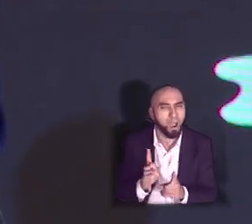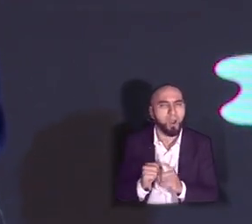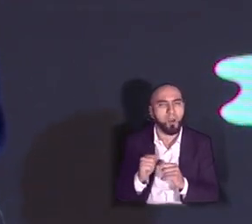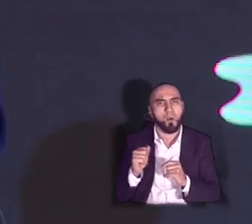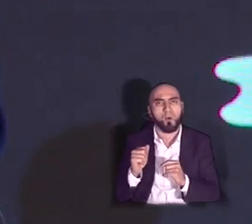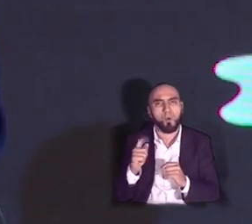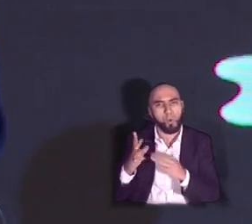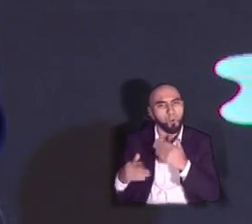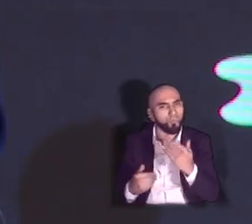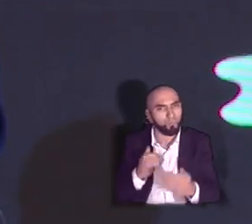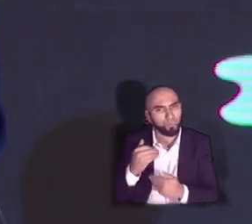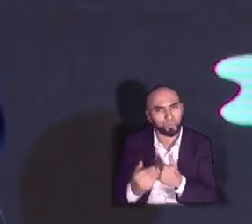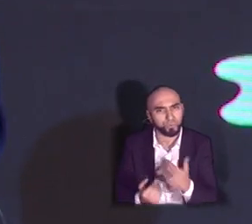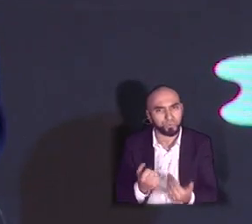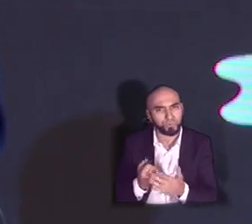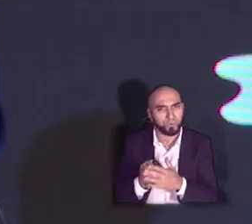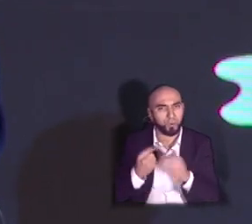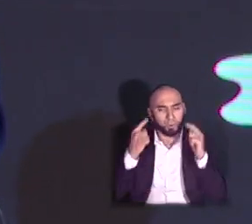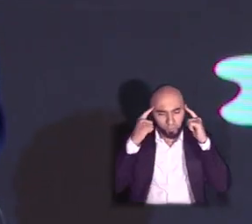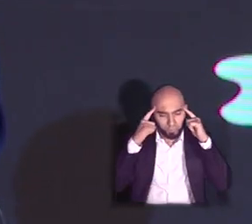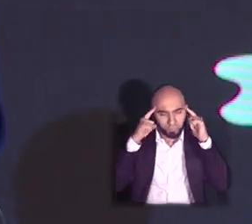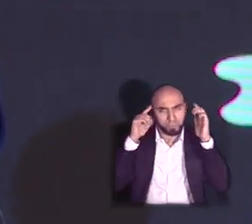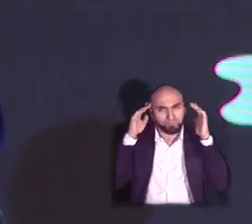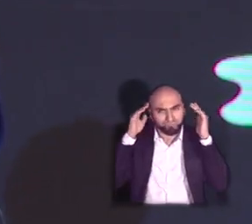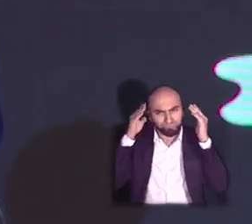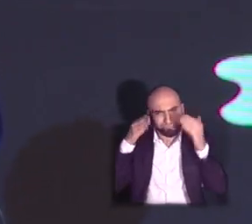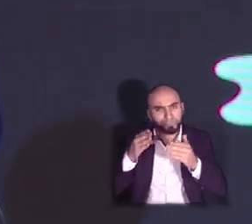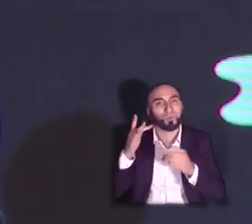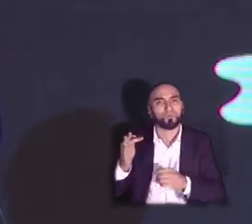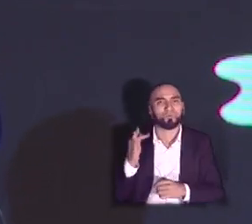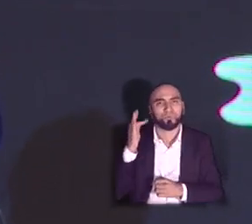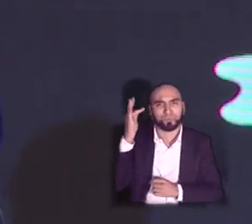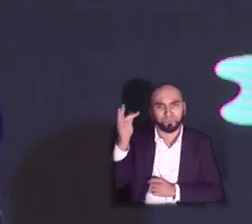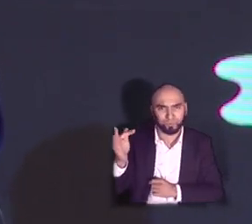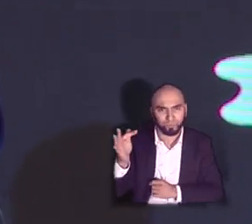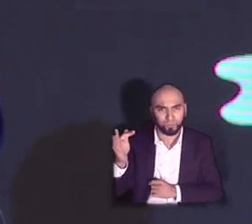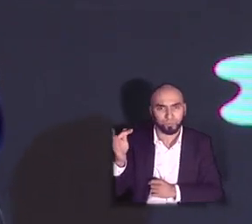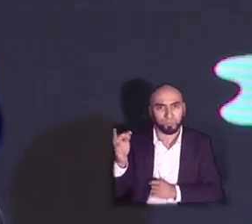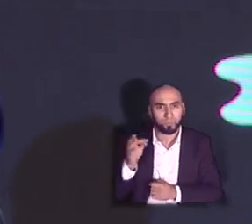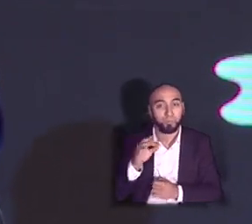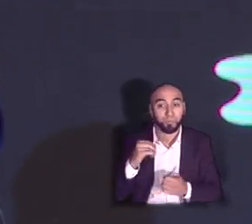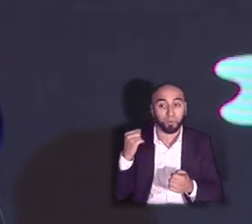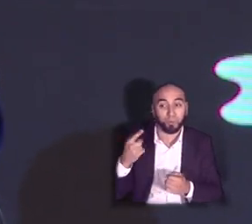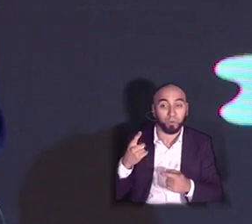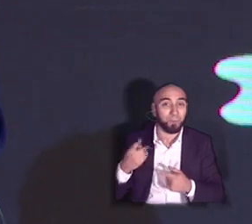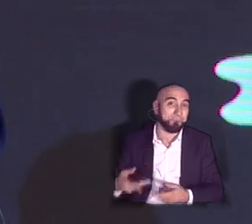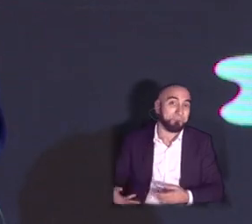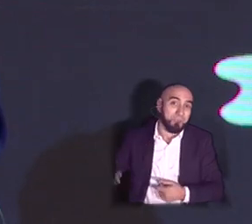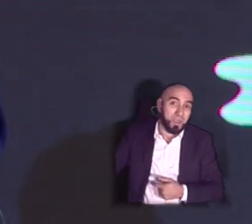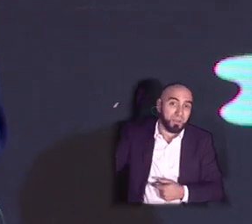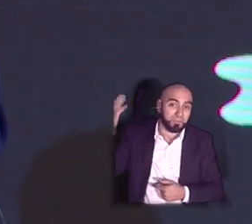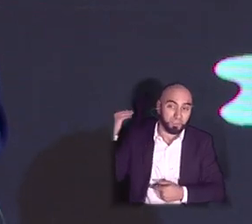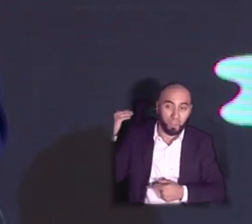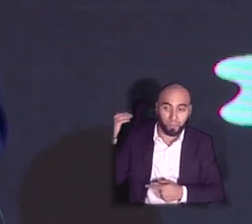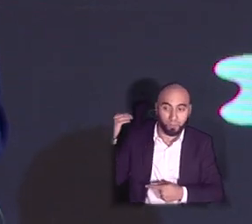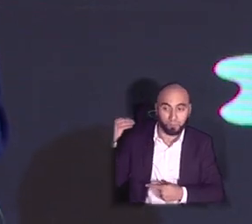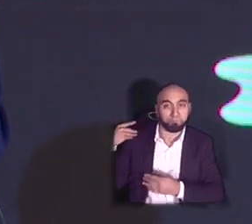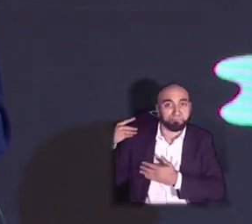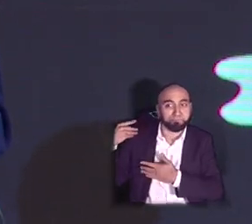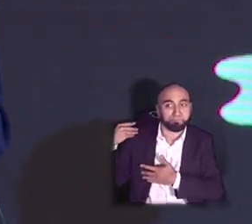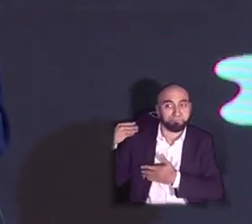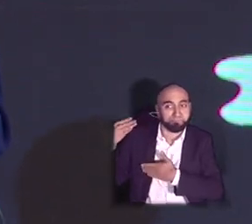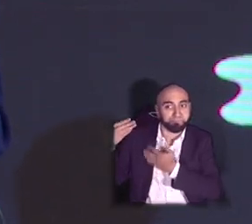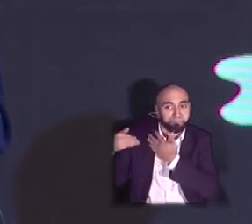tendencia siempre continuará en el futuro, solo si la presión de selección del pasado continúa hacia el